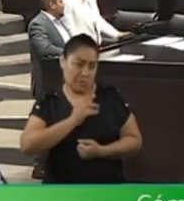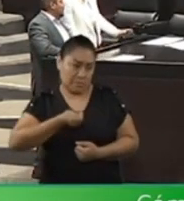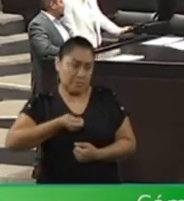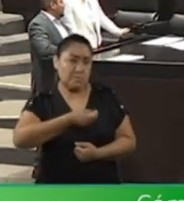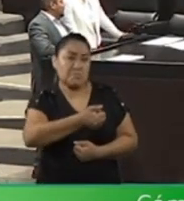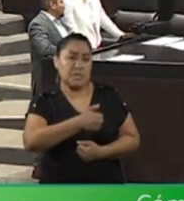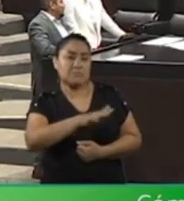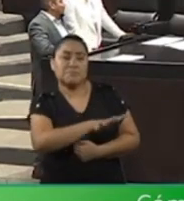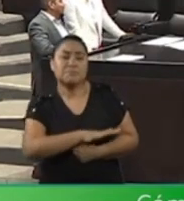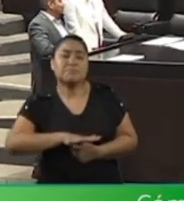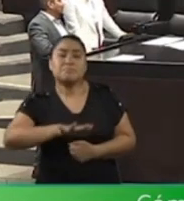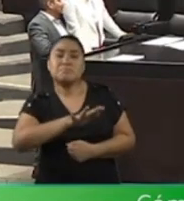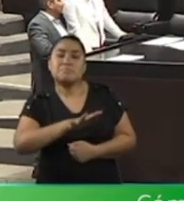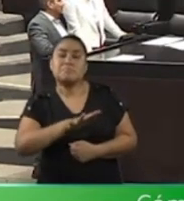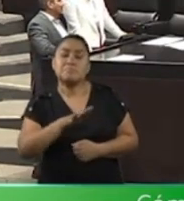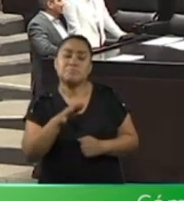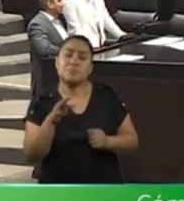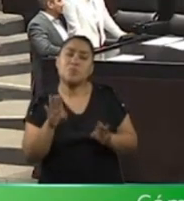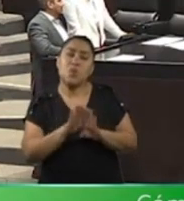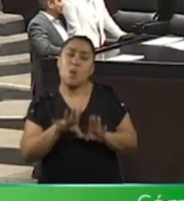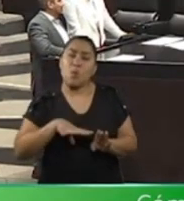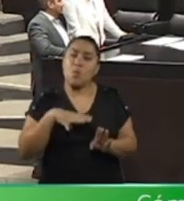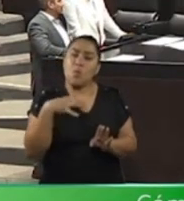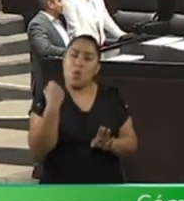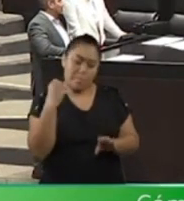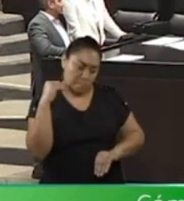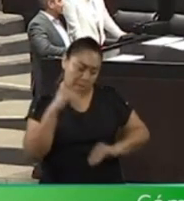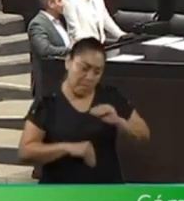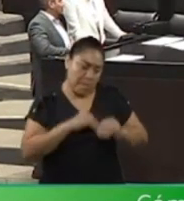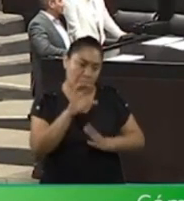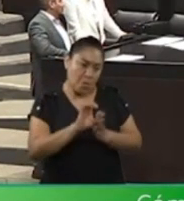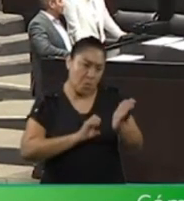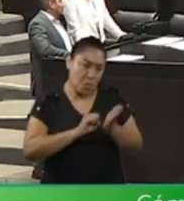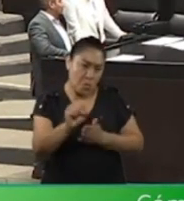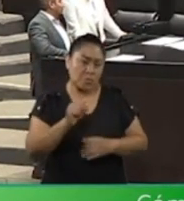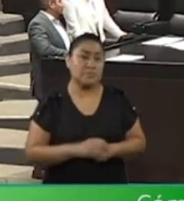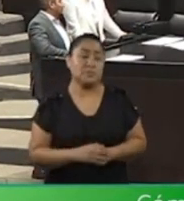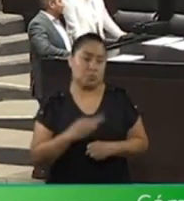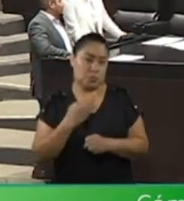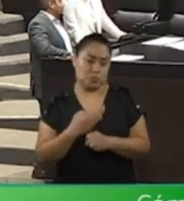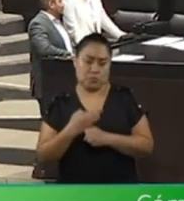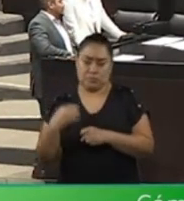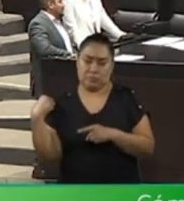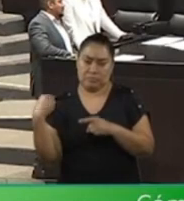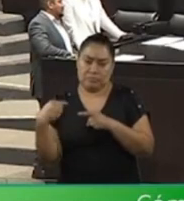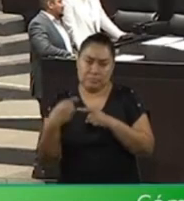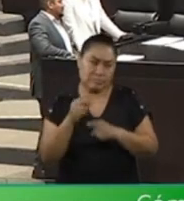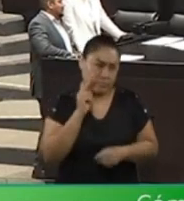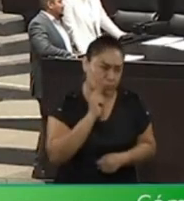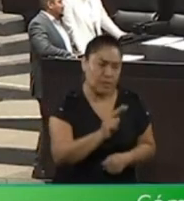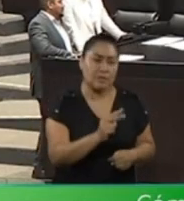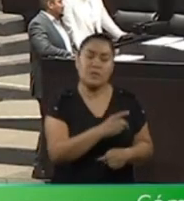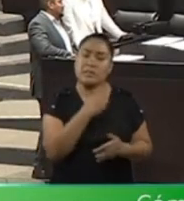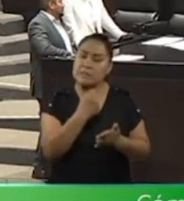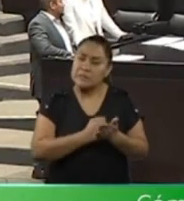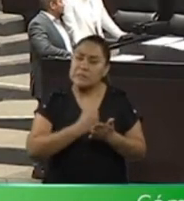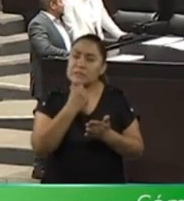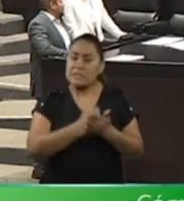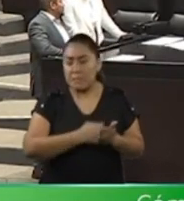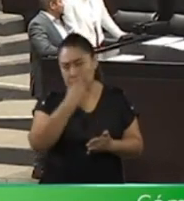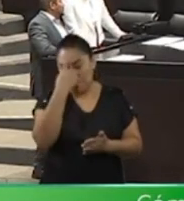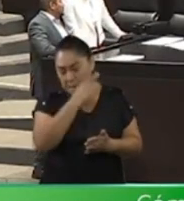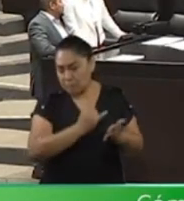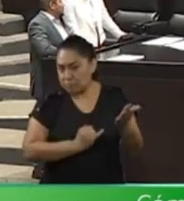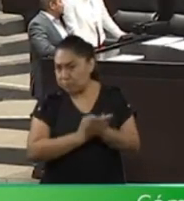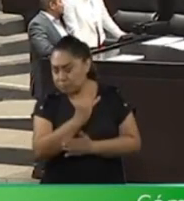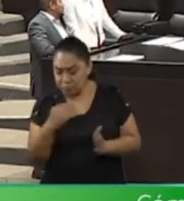legislatura del constitucionalismo abusivo. En estos últimos meses hemos vivido un insistente ataque para